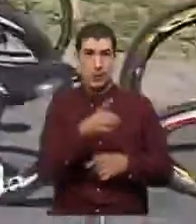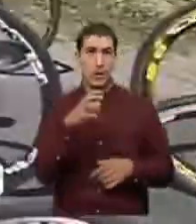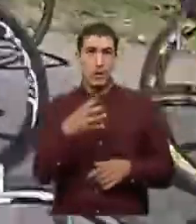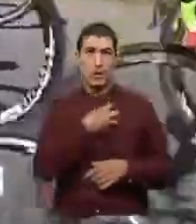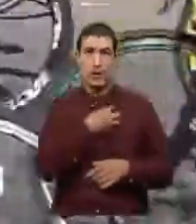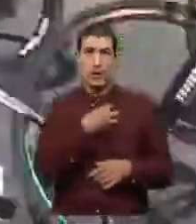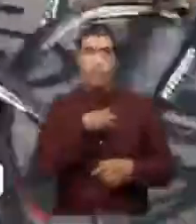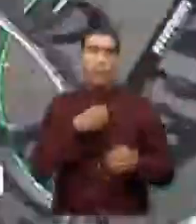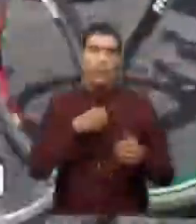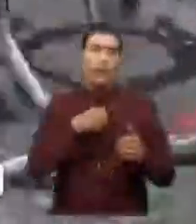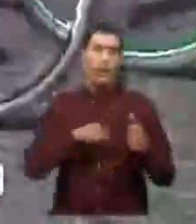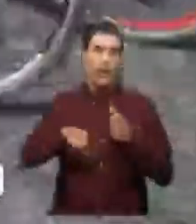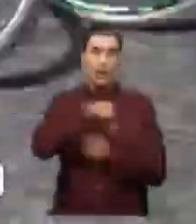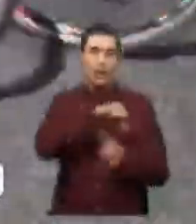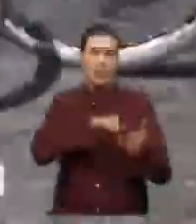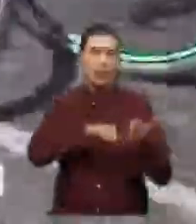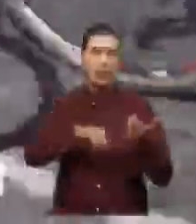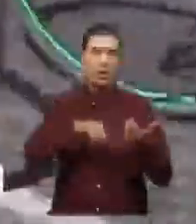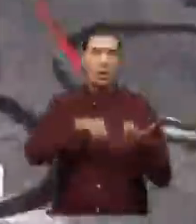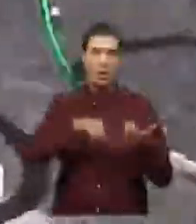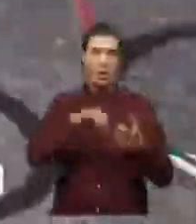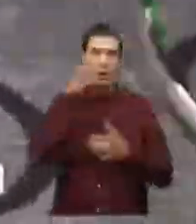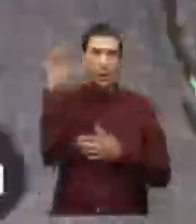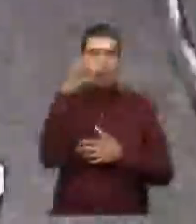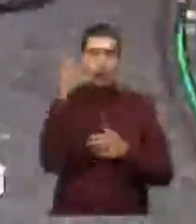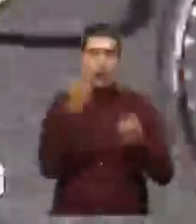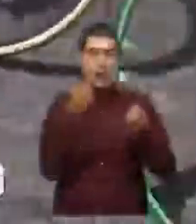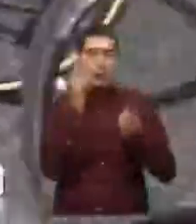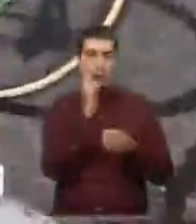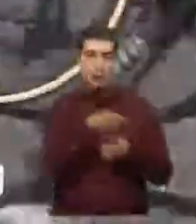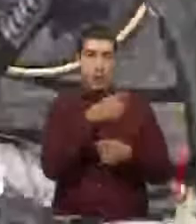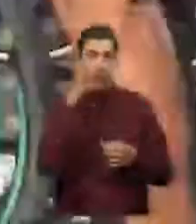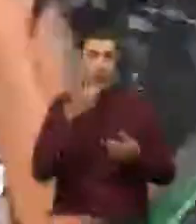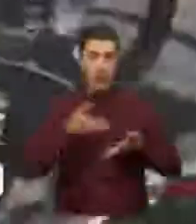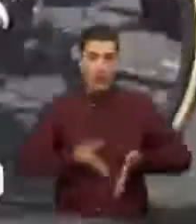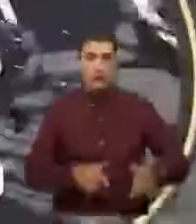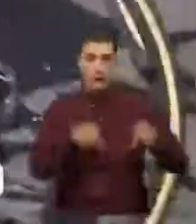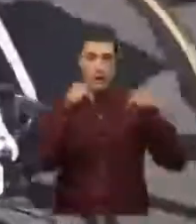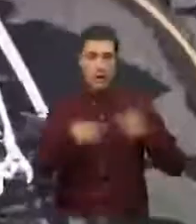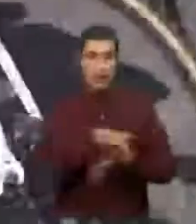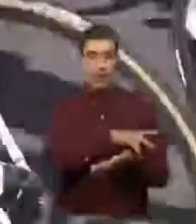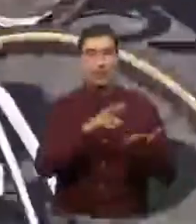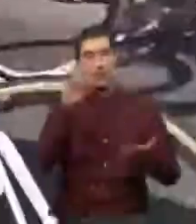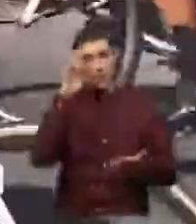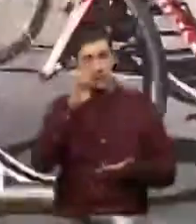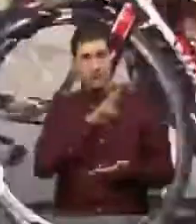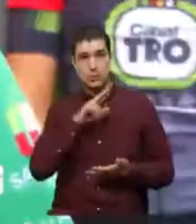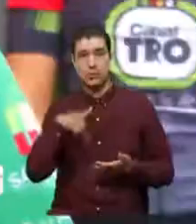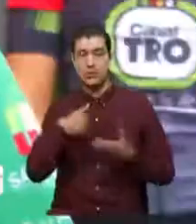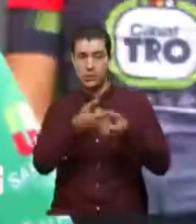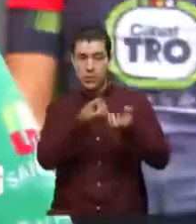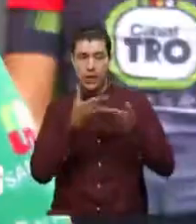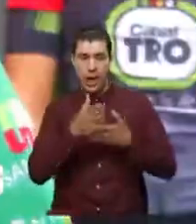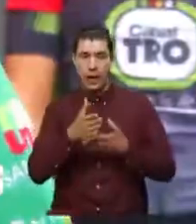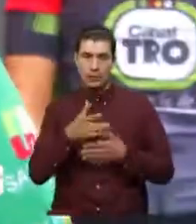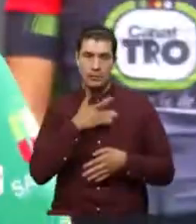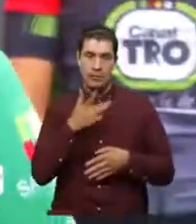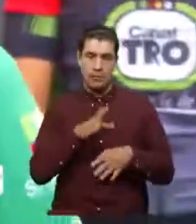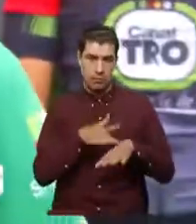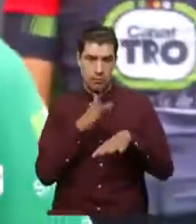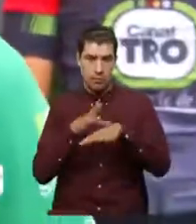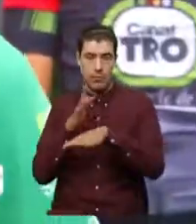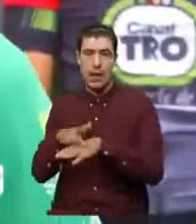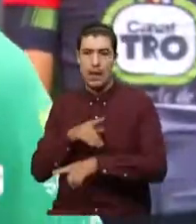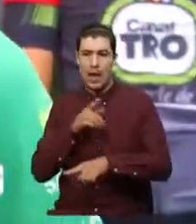colombia un santandereano entonces eso nos da motivación aunque la liga pues son forma los momentos pero cada